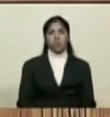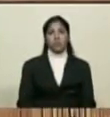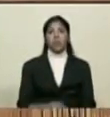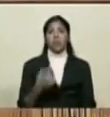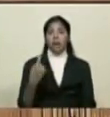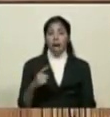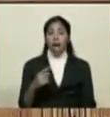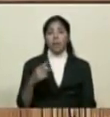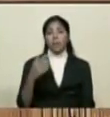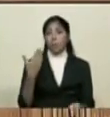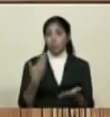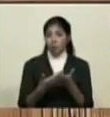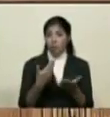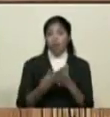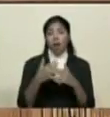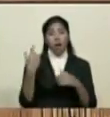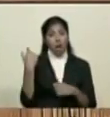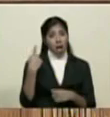hay pruebas, hoy lo puedo decir